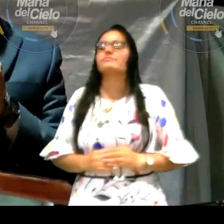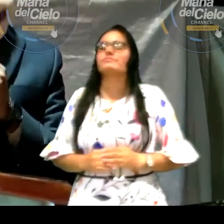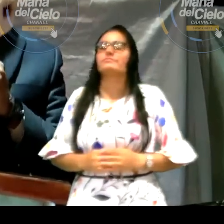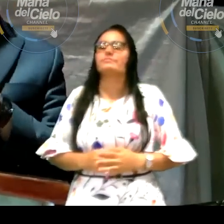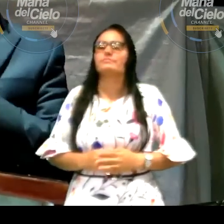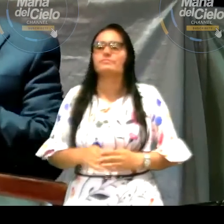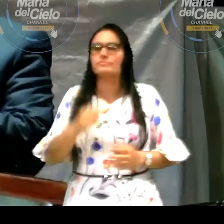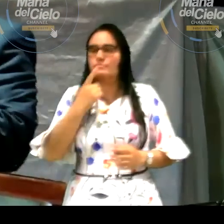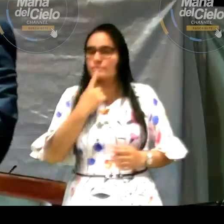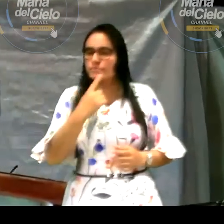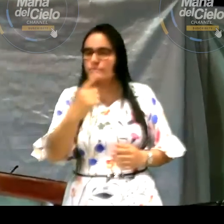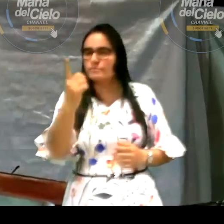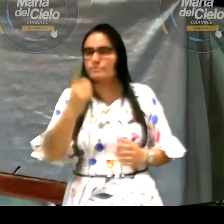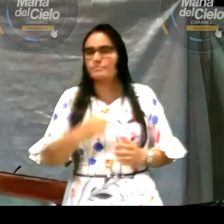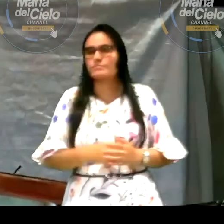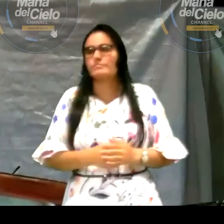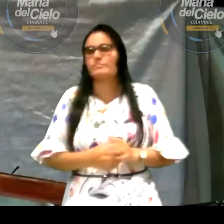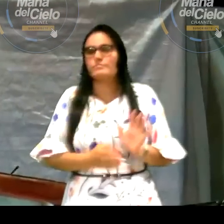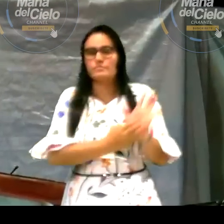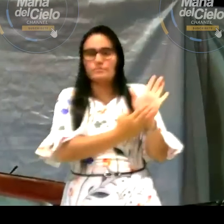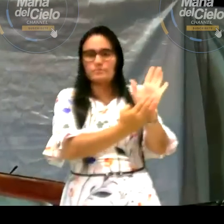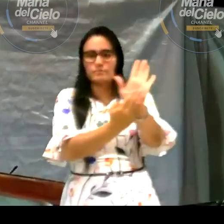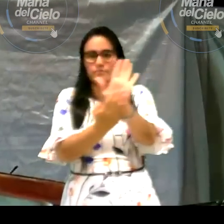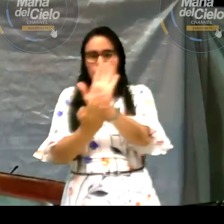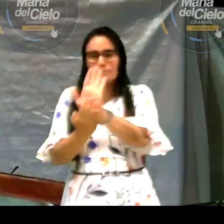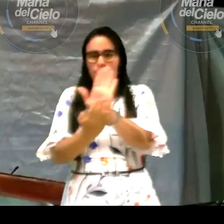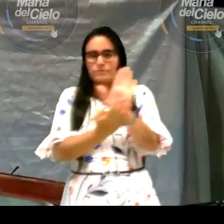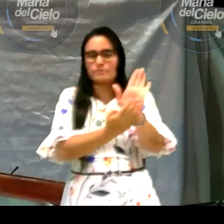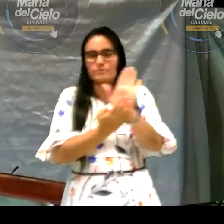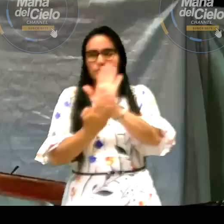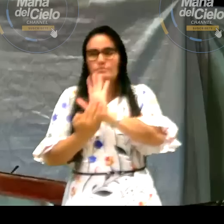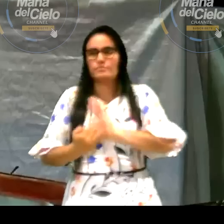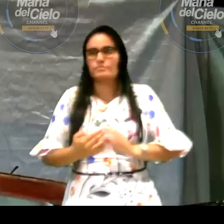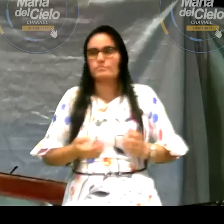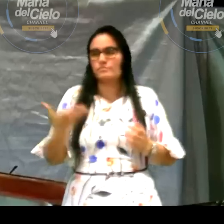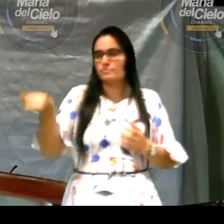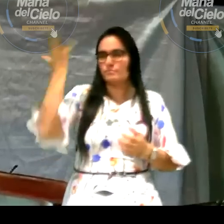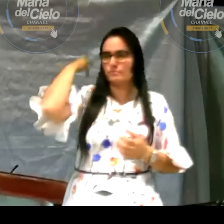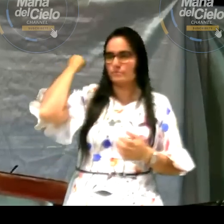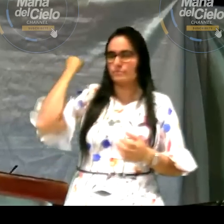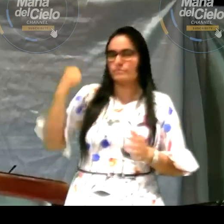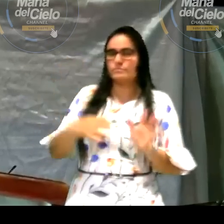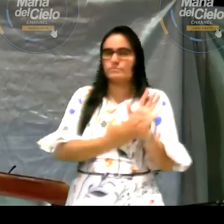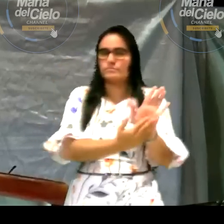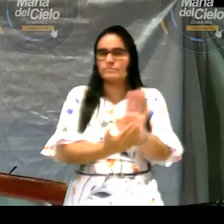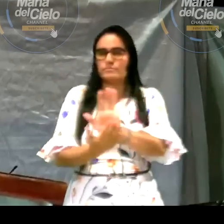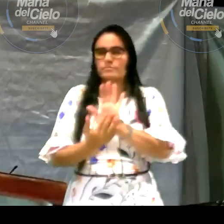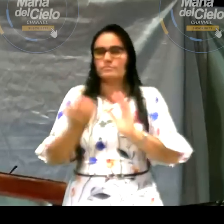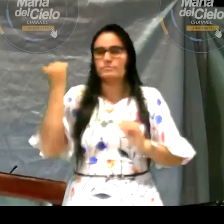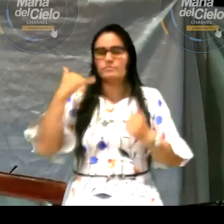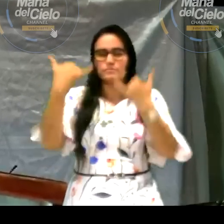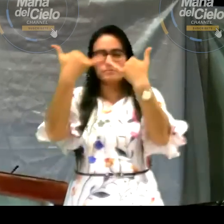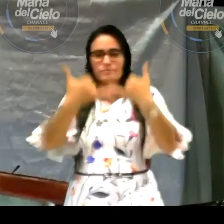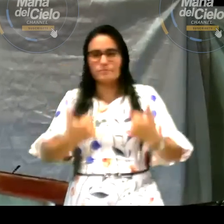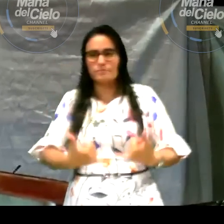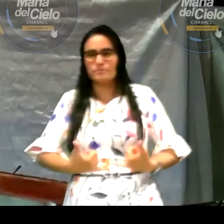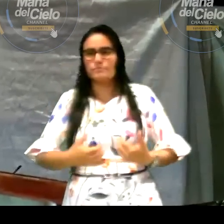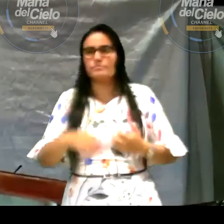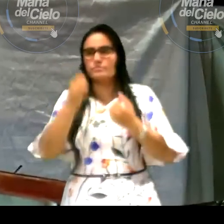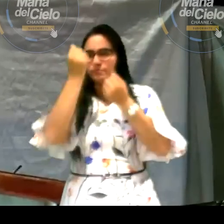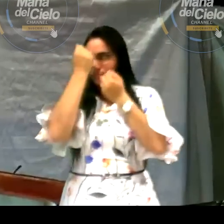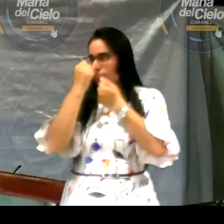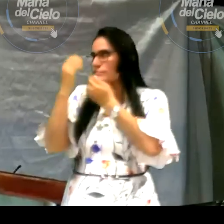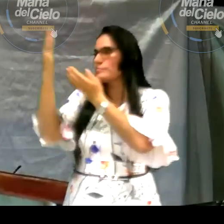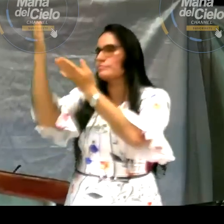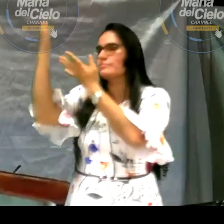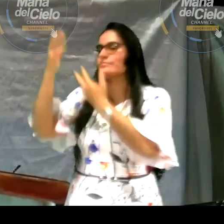para que usted le muestre las imágenes antes y las imágenes después. Y la señora fue en obediencia al consultorio y